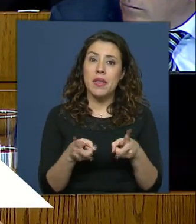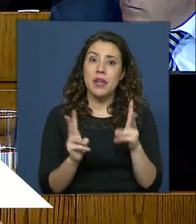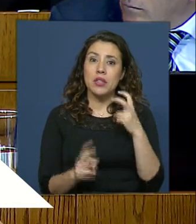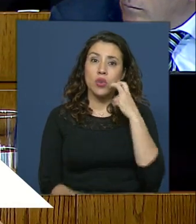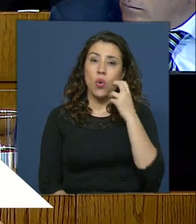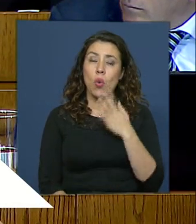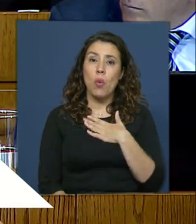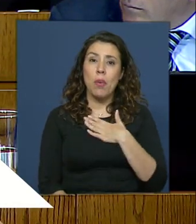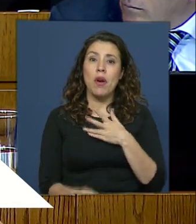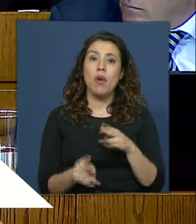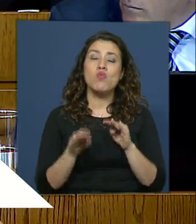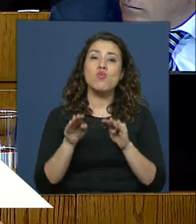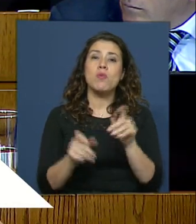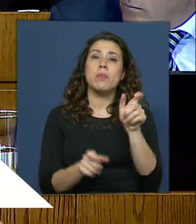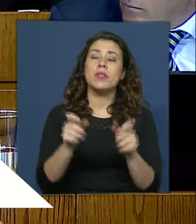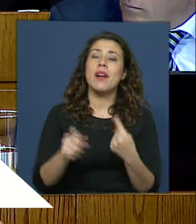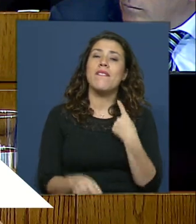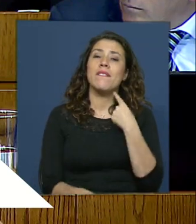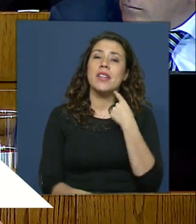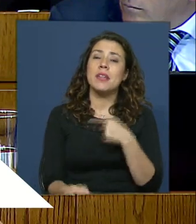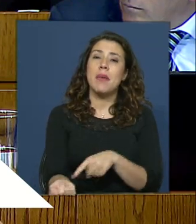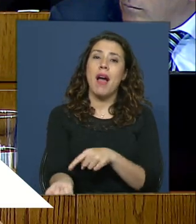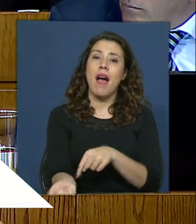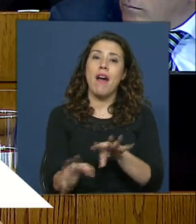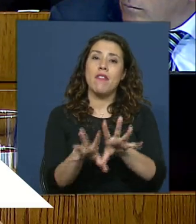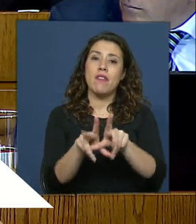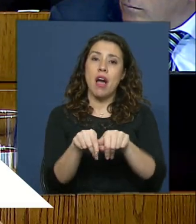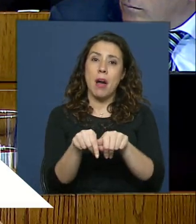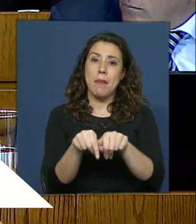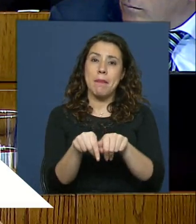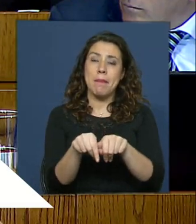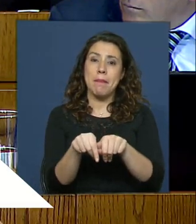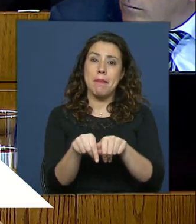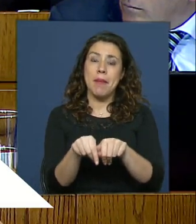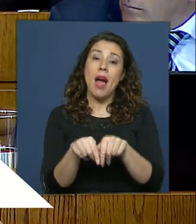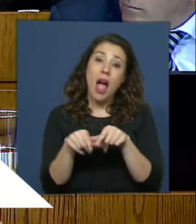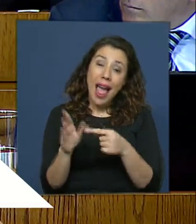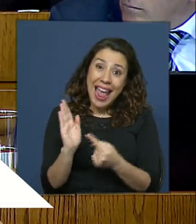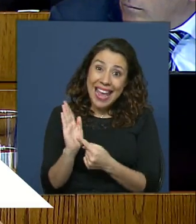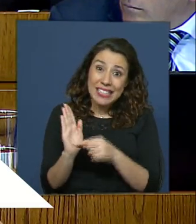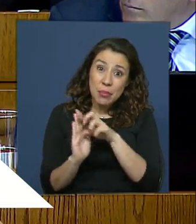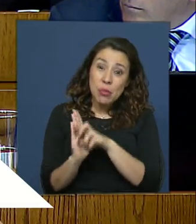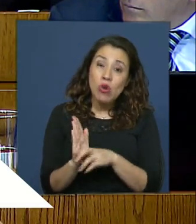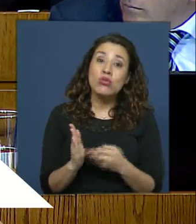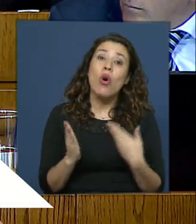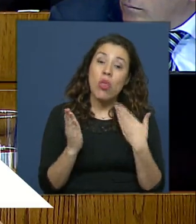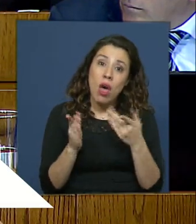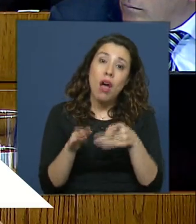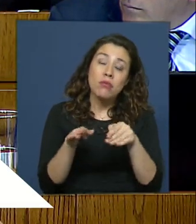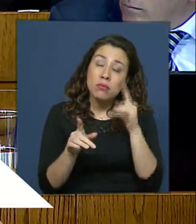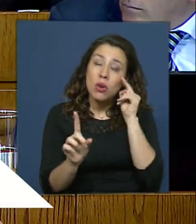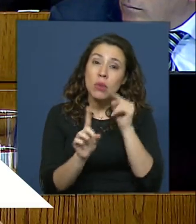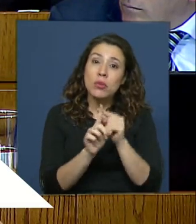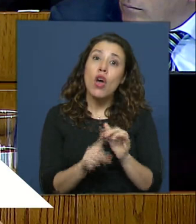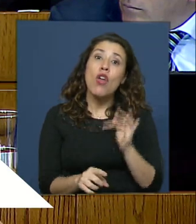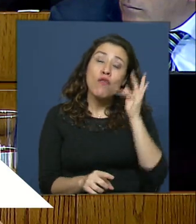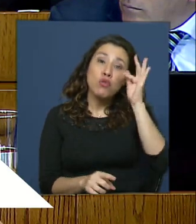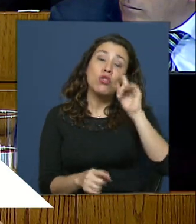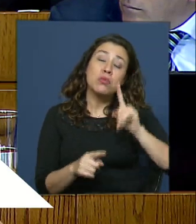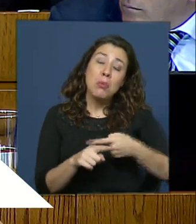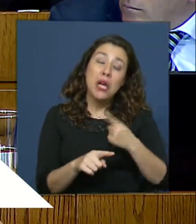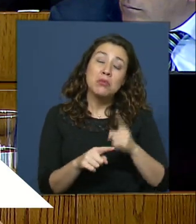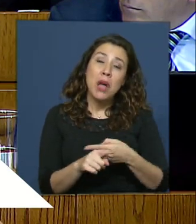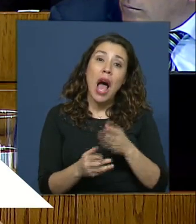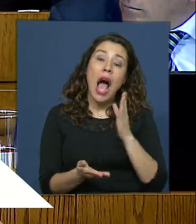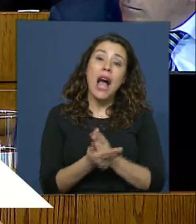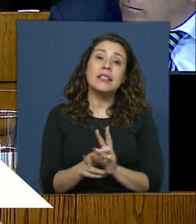humanos en favor de las víctimas y en favor de los familiares. Y esta es una forma más. Y van a venir más seguramente mientras